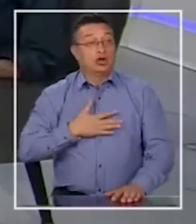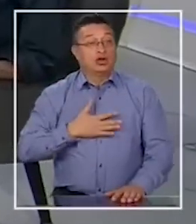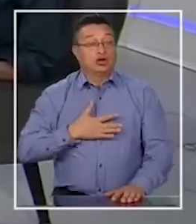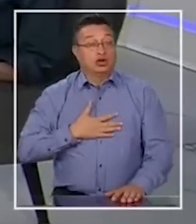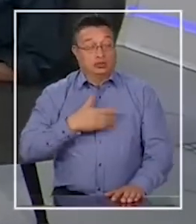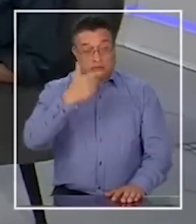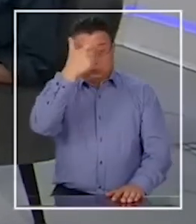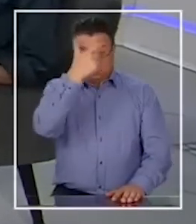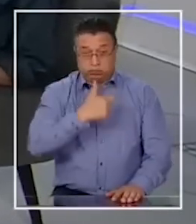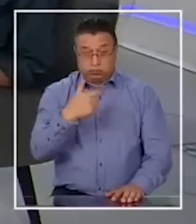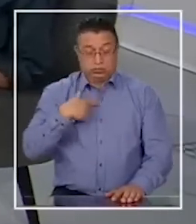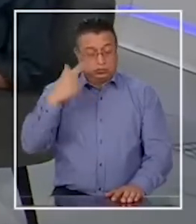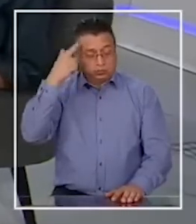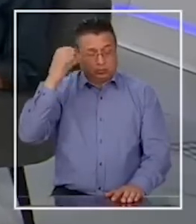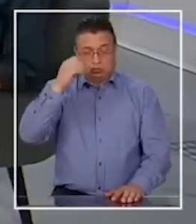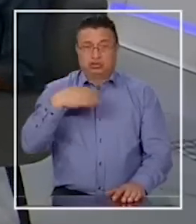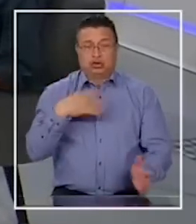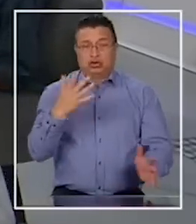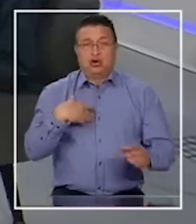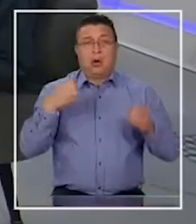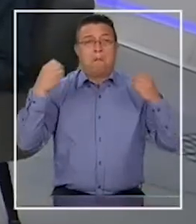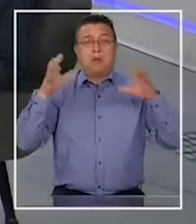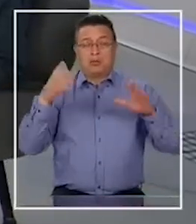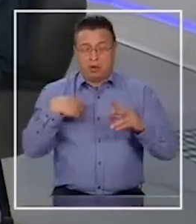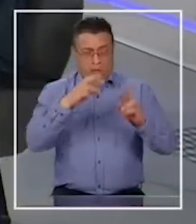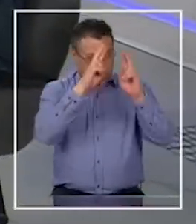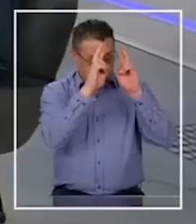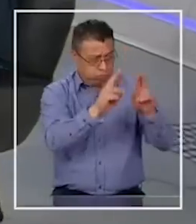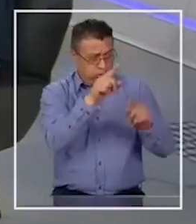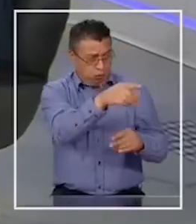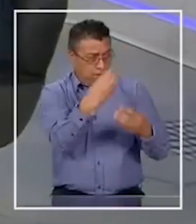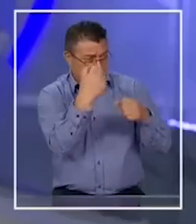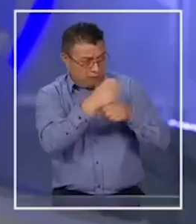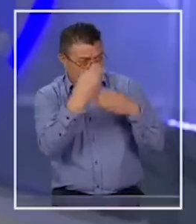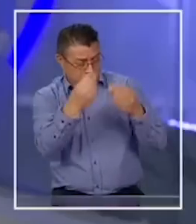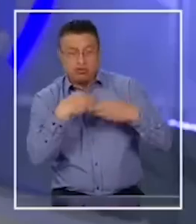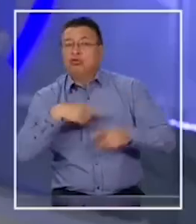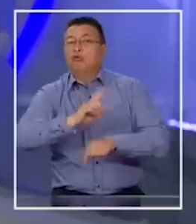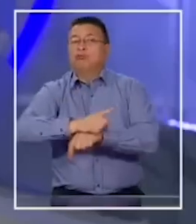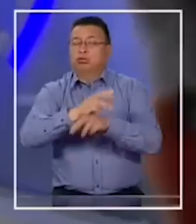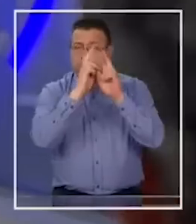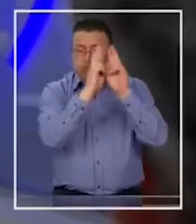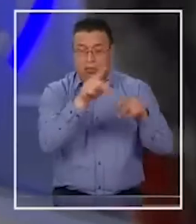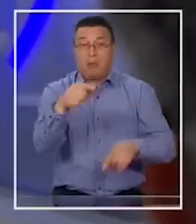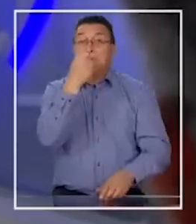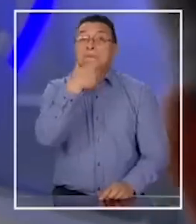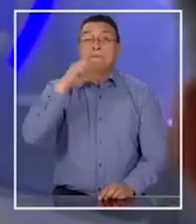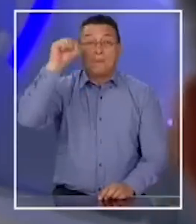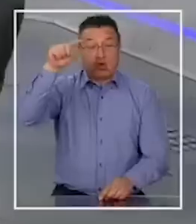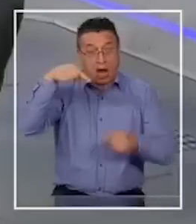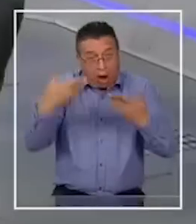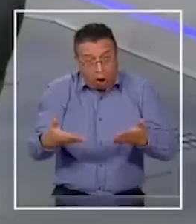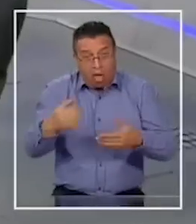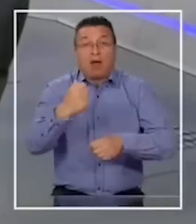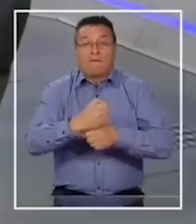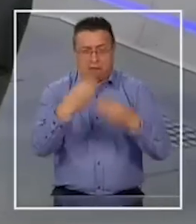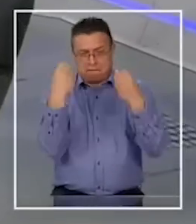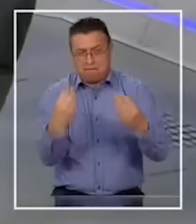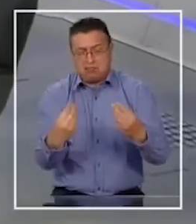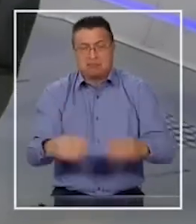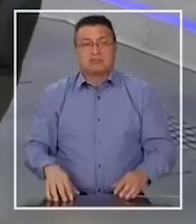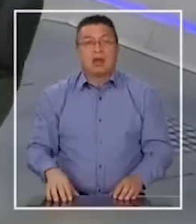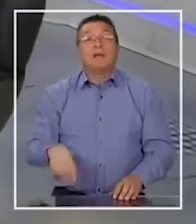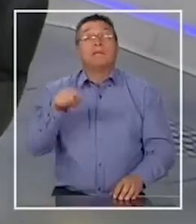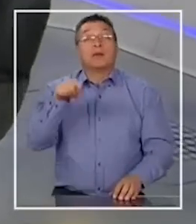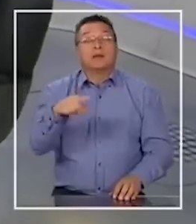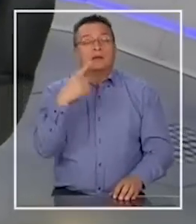invariable yo no me pierdo ni un minuto en reconocerla al adversario cuando hacen las cosas bien y esto lo hicieron muy bien y y está reconociendo un cambio en